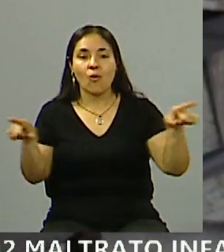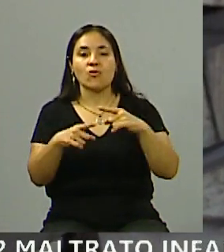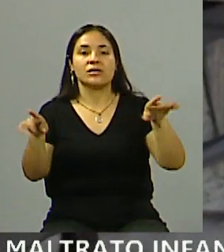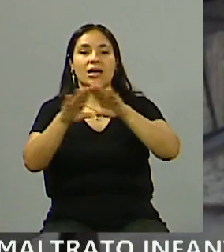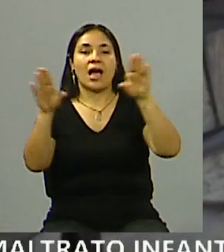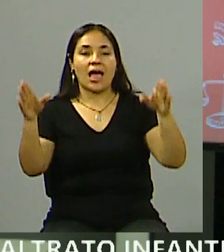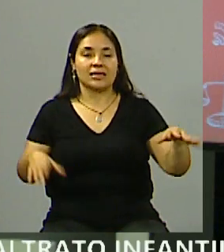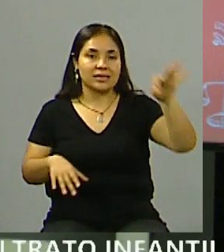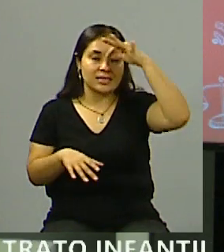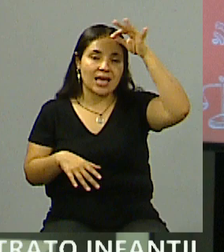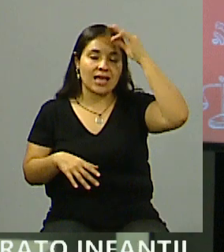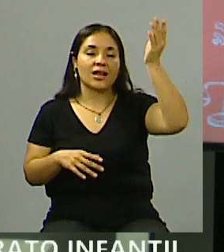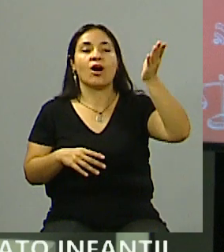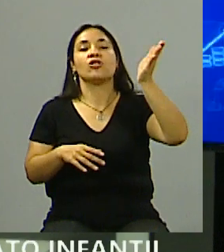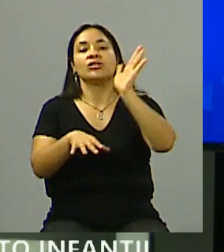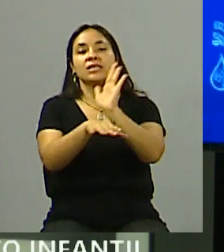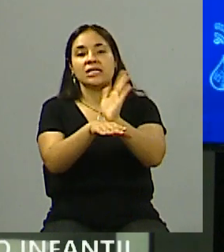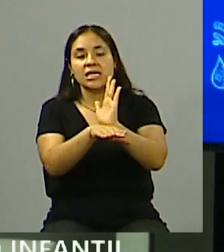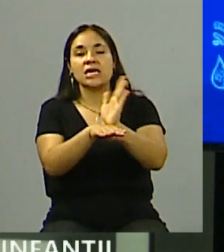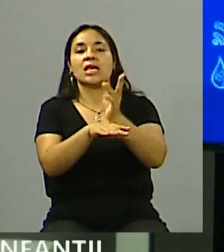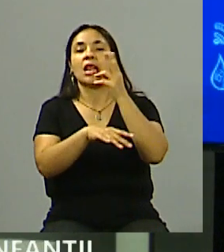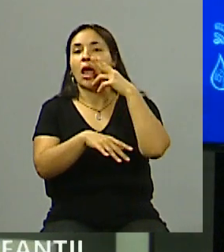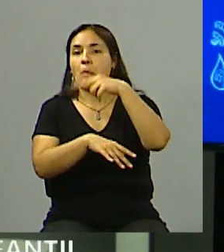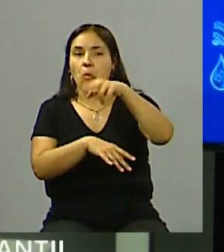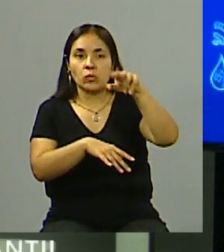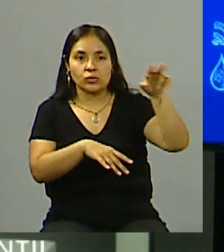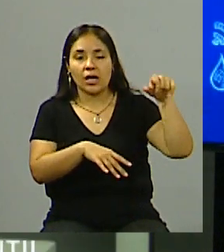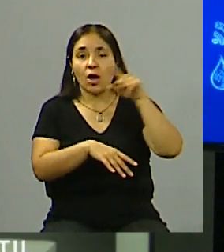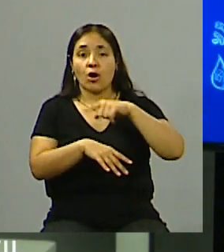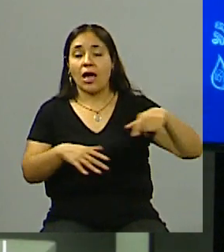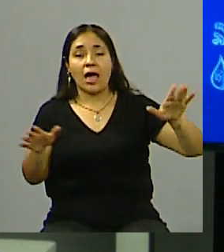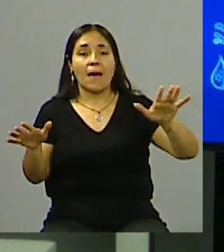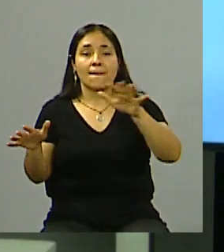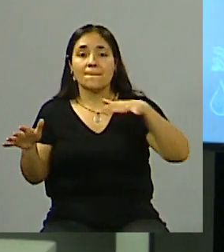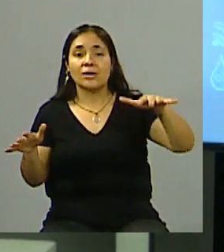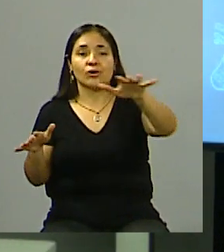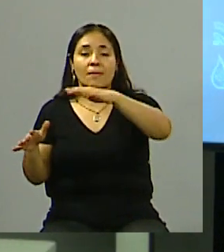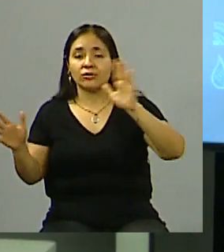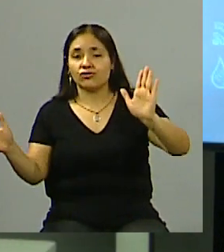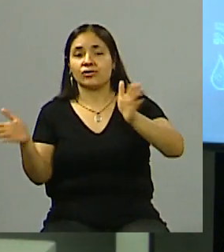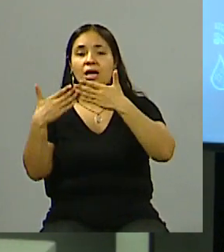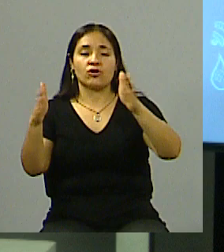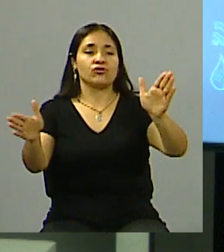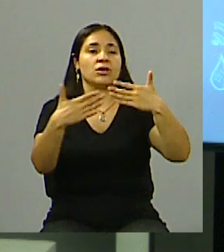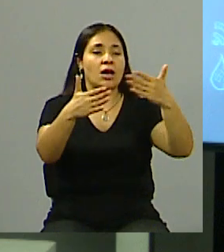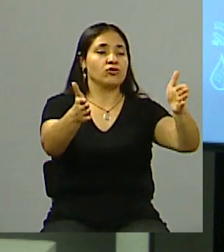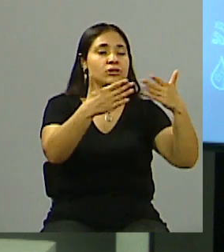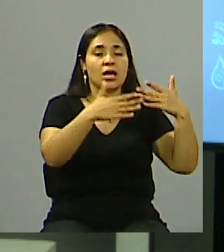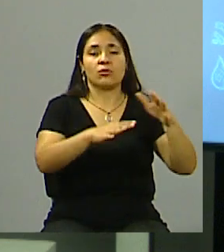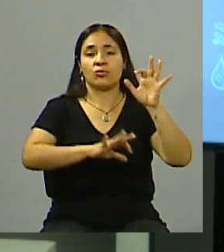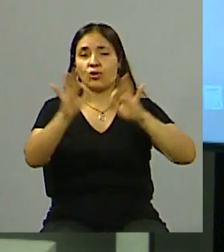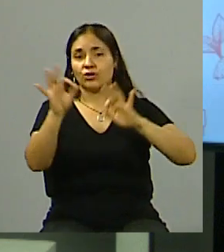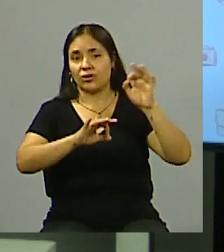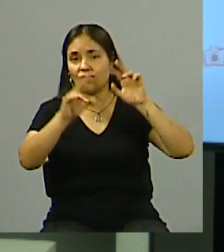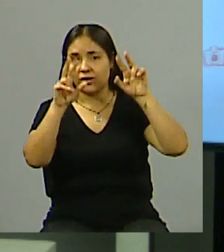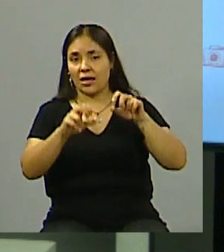escénicas, cine, museos. Se cierran espacios y proyectos culturales que tienen que ver con esto.